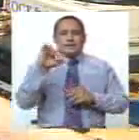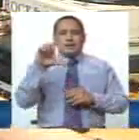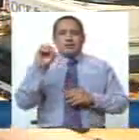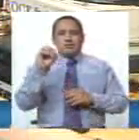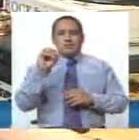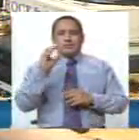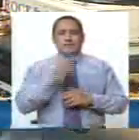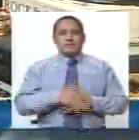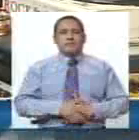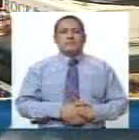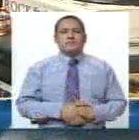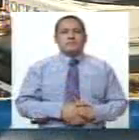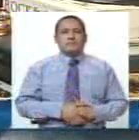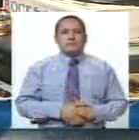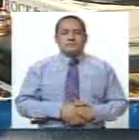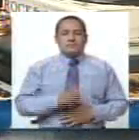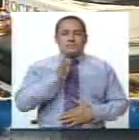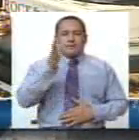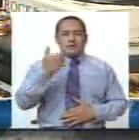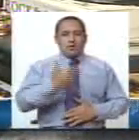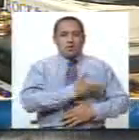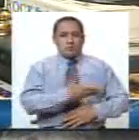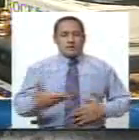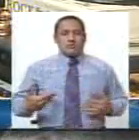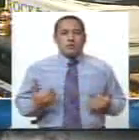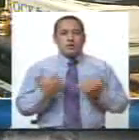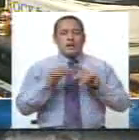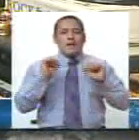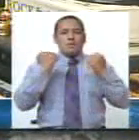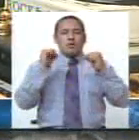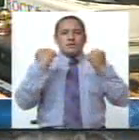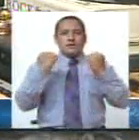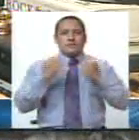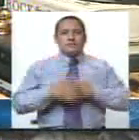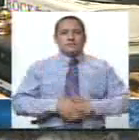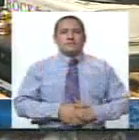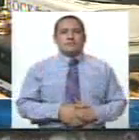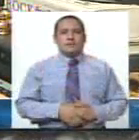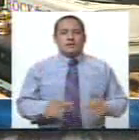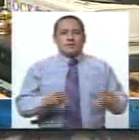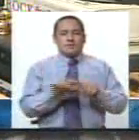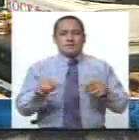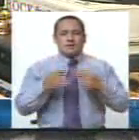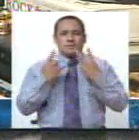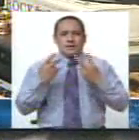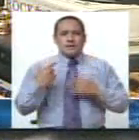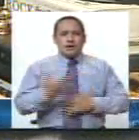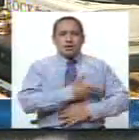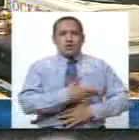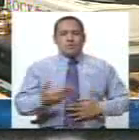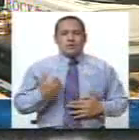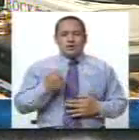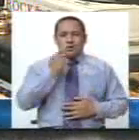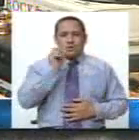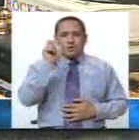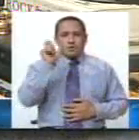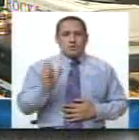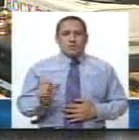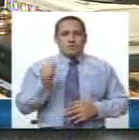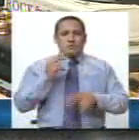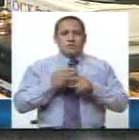Va a la gobernación de La Molina y logra que este gobernador, que es el